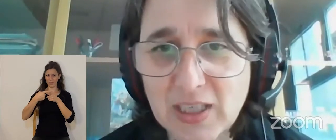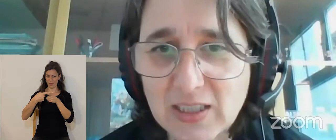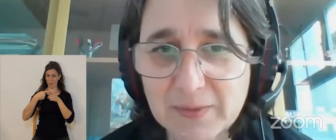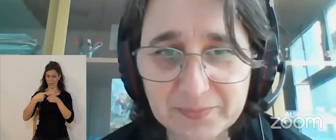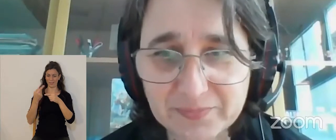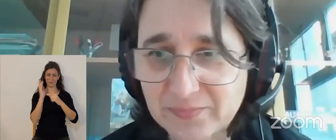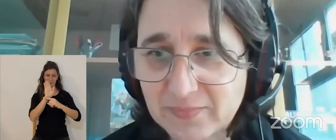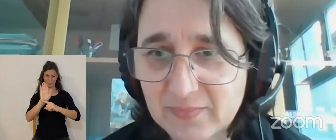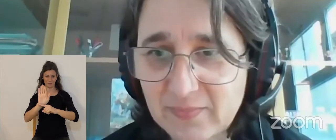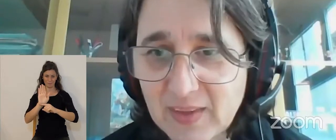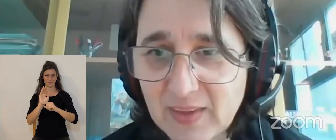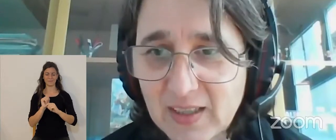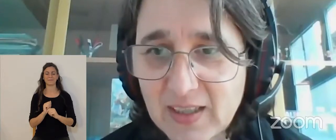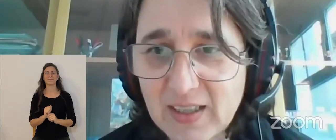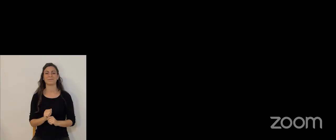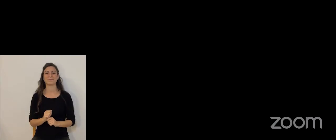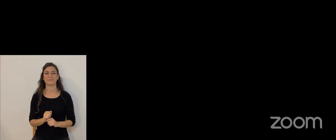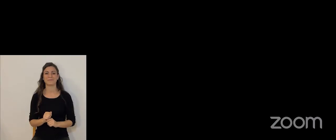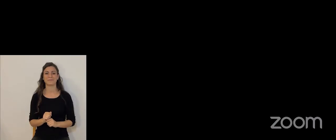y vosotras.